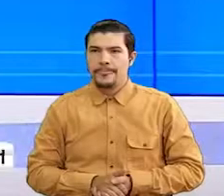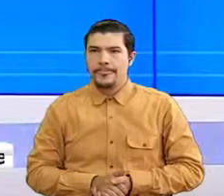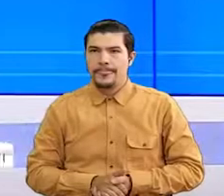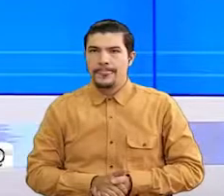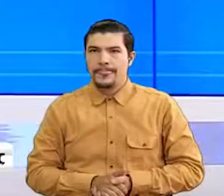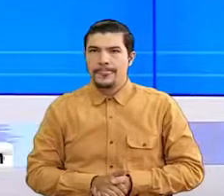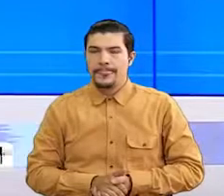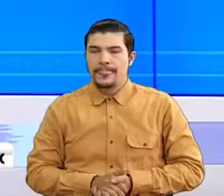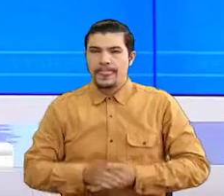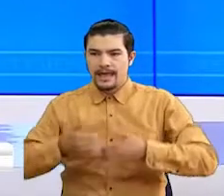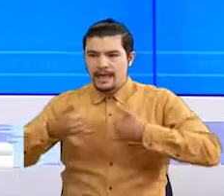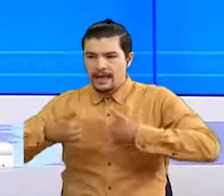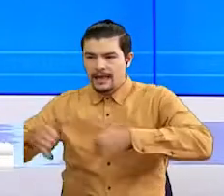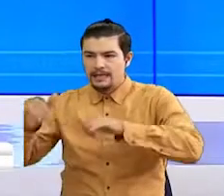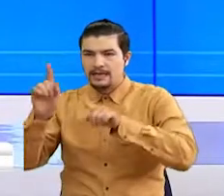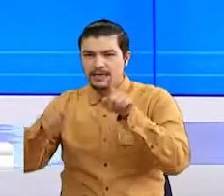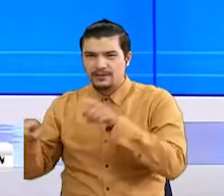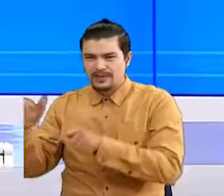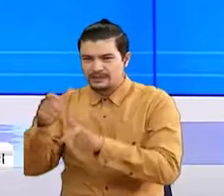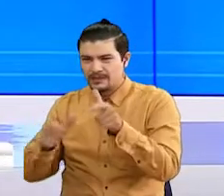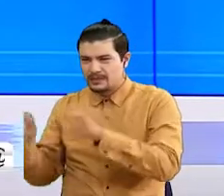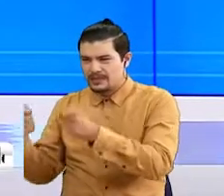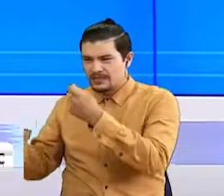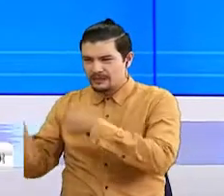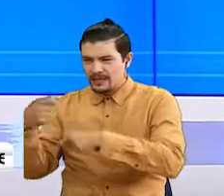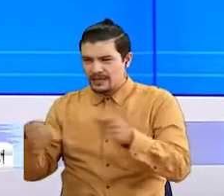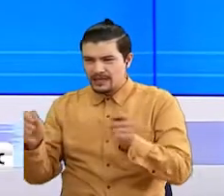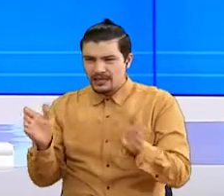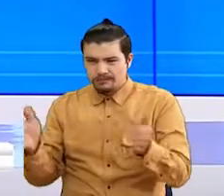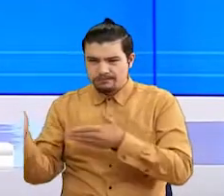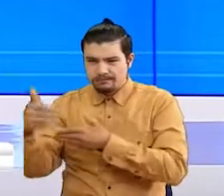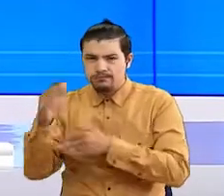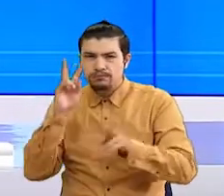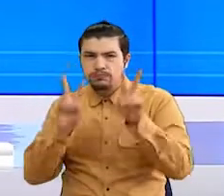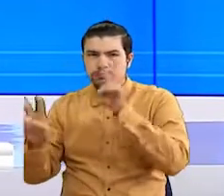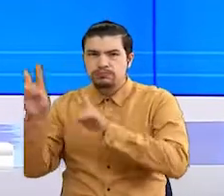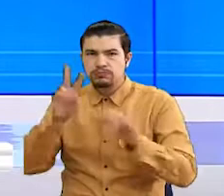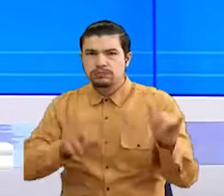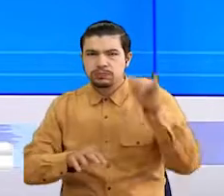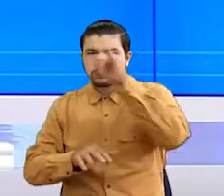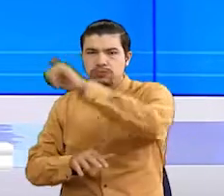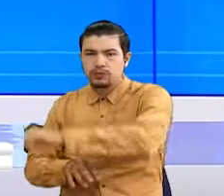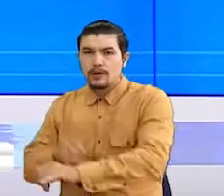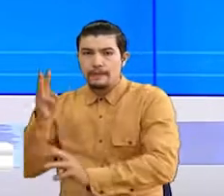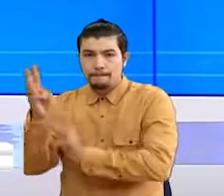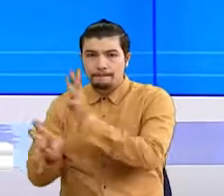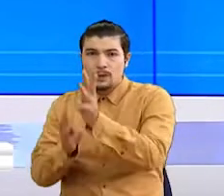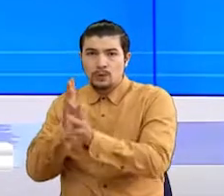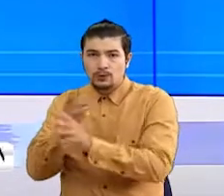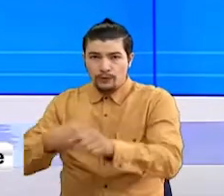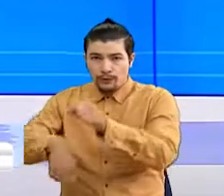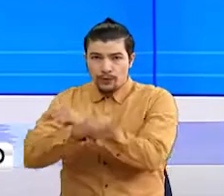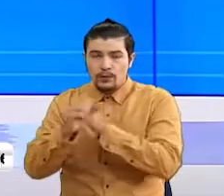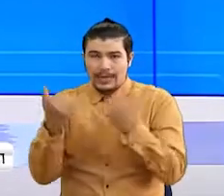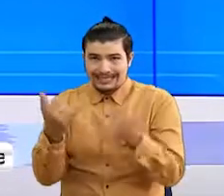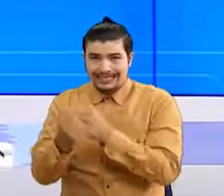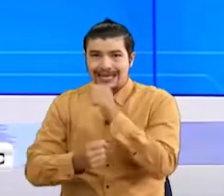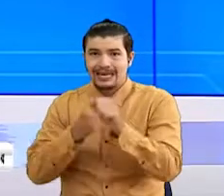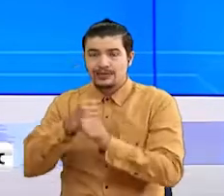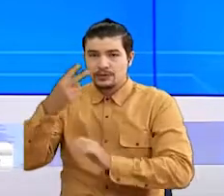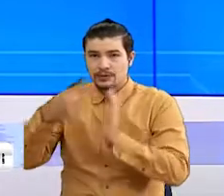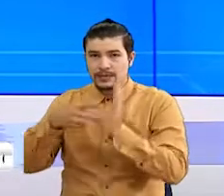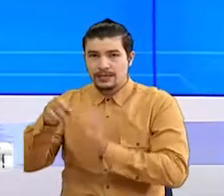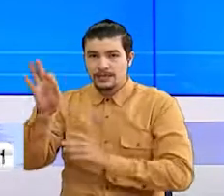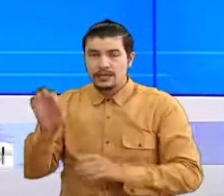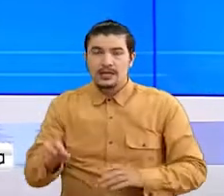y por engañar a varias personas en venta de paquetes turísticos para el mundial de rusia 2018 la superintendencia de industria y comercio